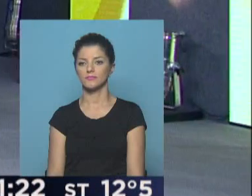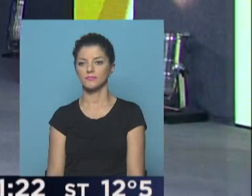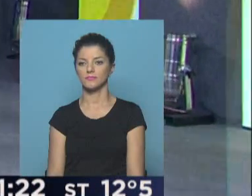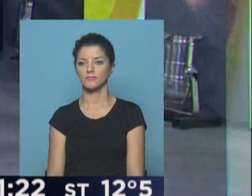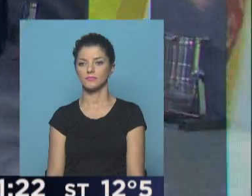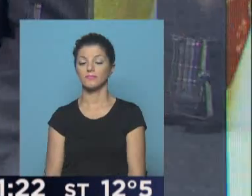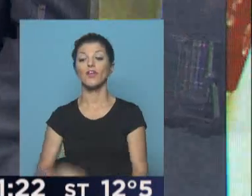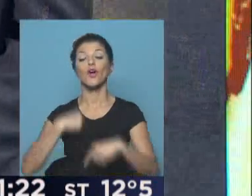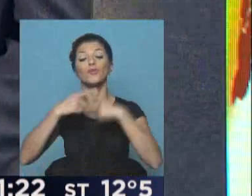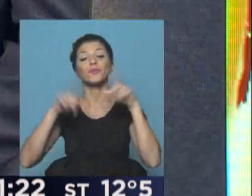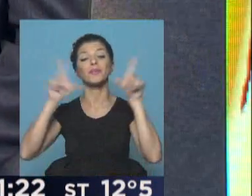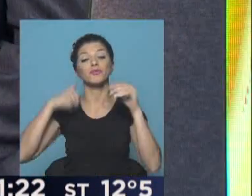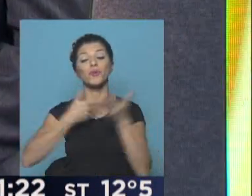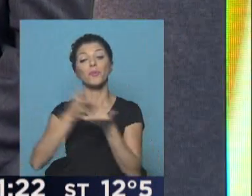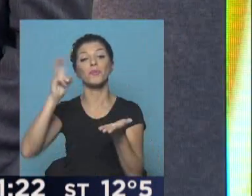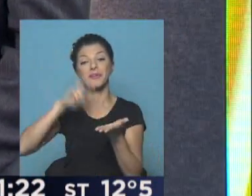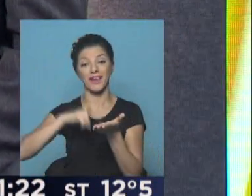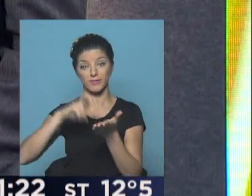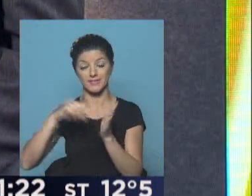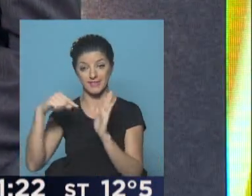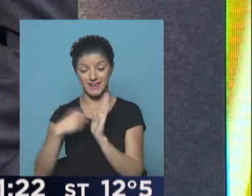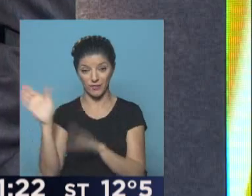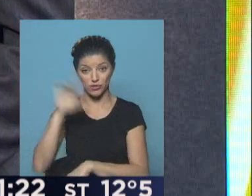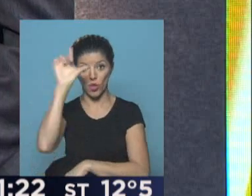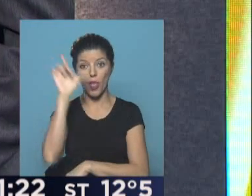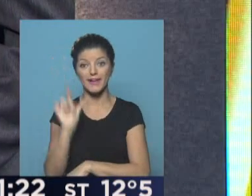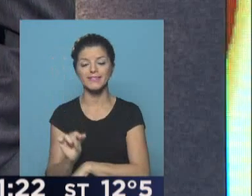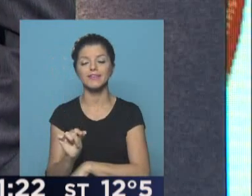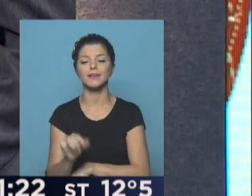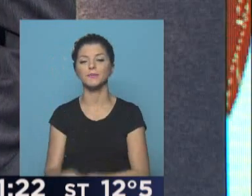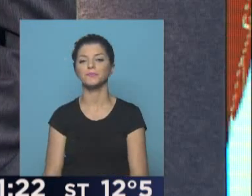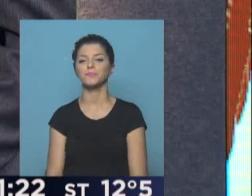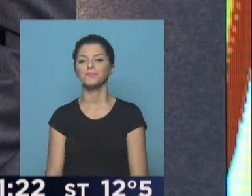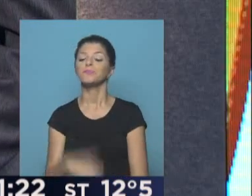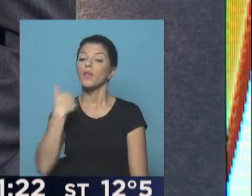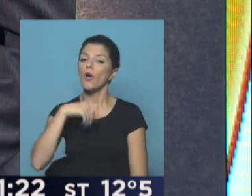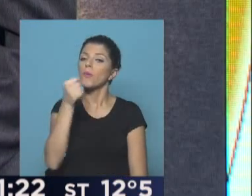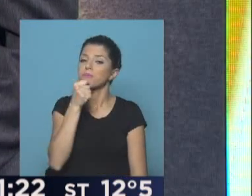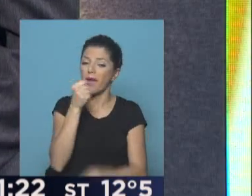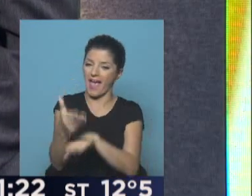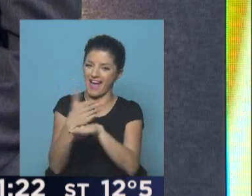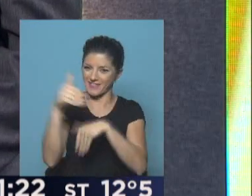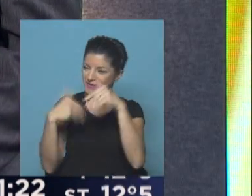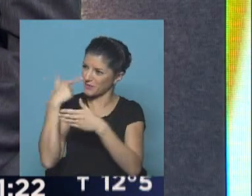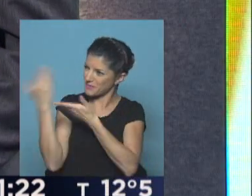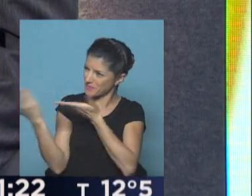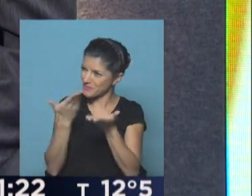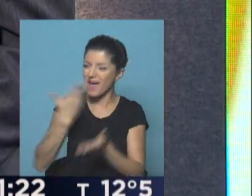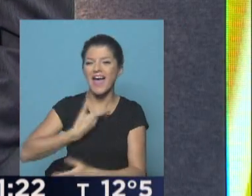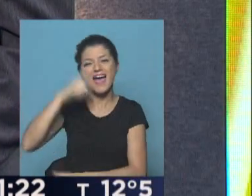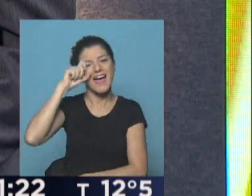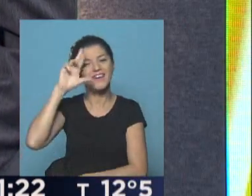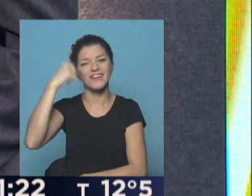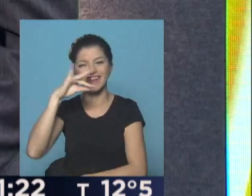seguimos en el noticiero central de la televisión pública argentina para todo el país y estamos en nuestras entrevistas preelectorales por eso sumamos a fernando fraquelli cómo